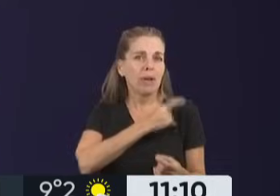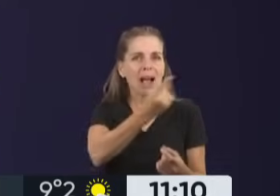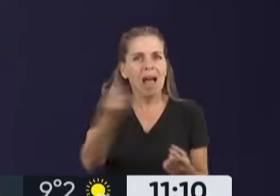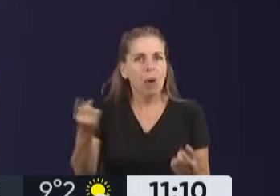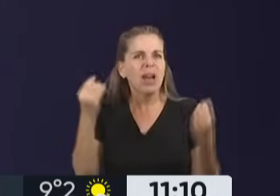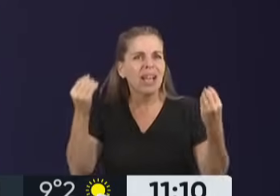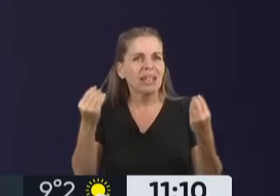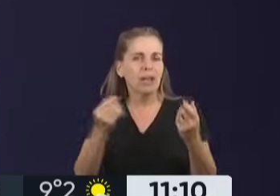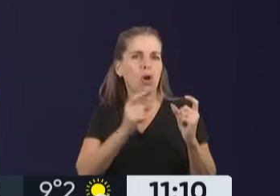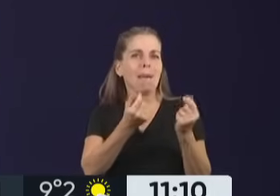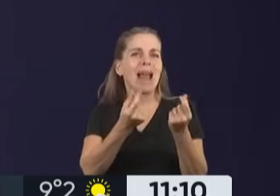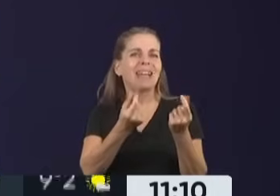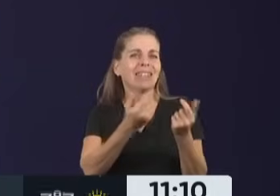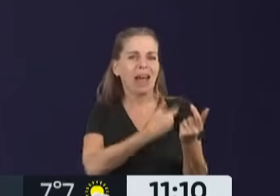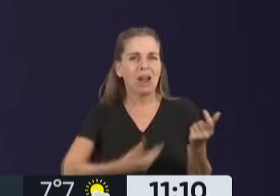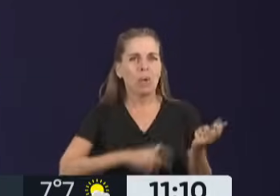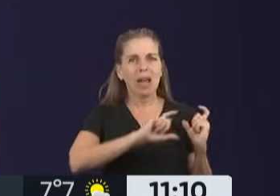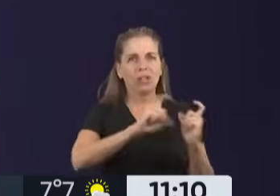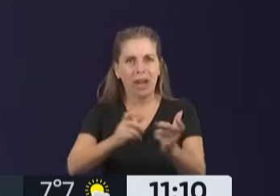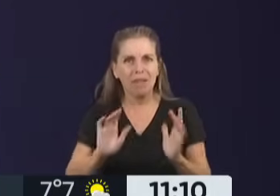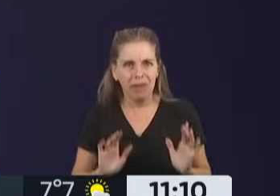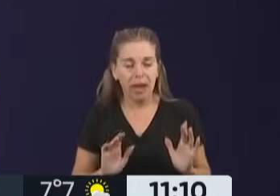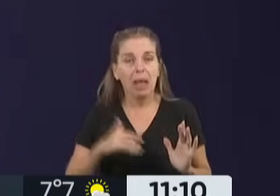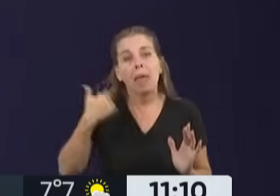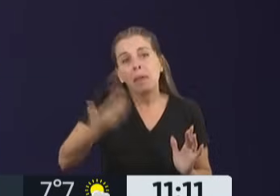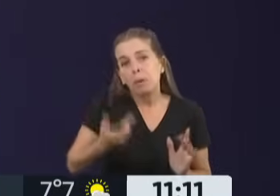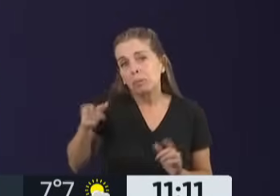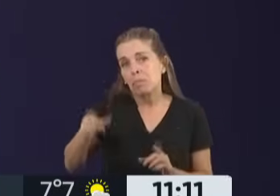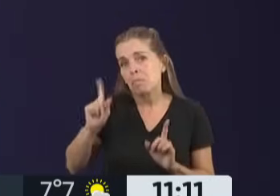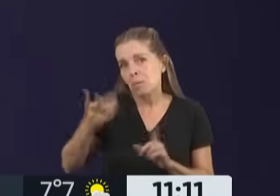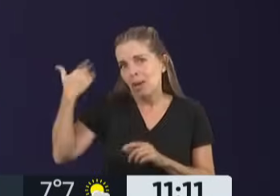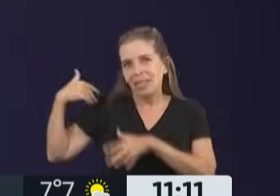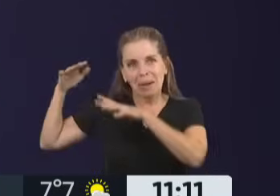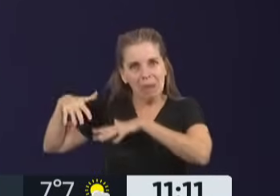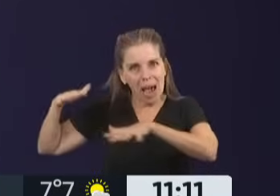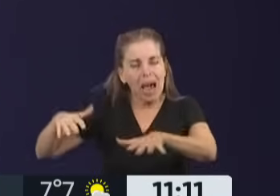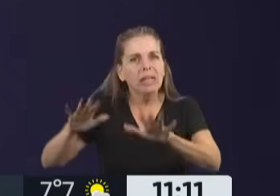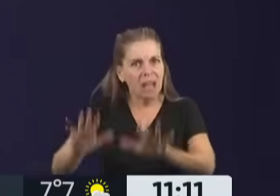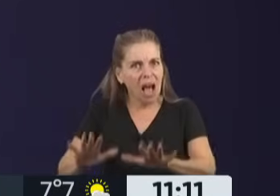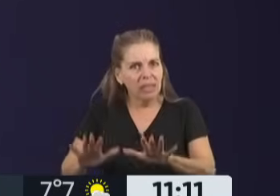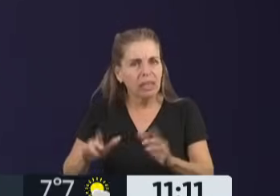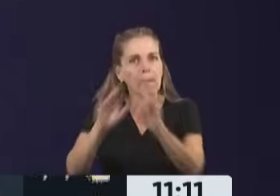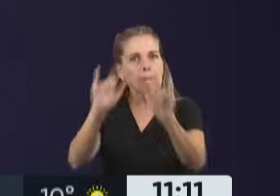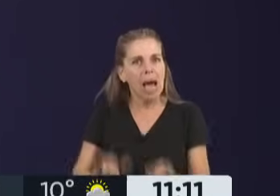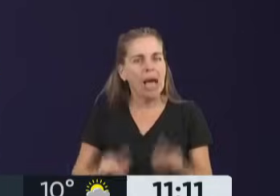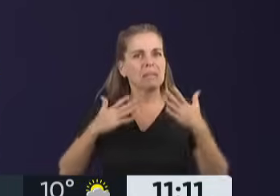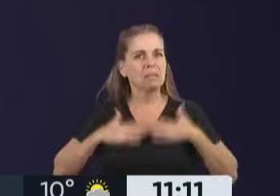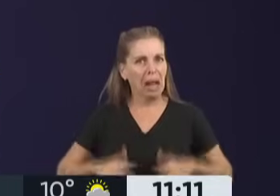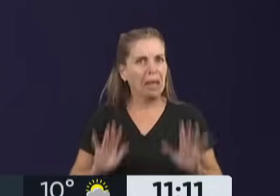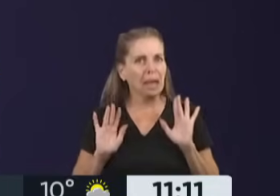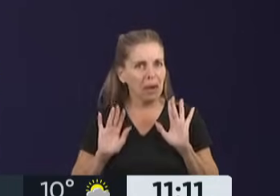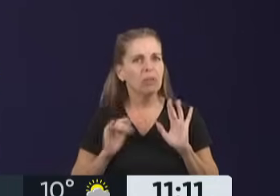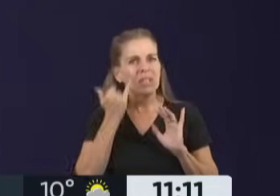todo reclamo, toda manifestación que se haga en paz, lo dijimos con otras marchas y lo hemos dicho